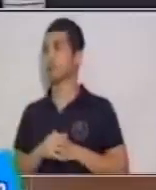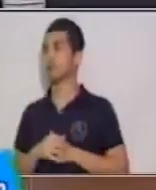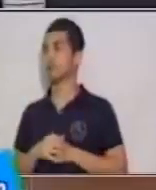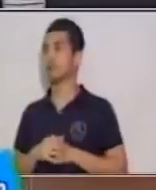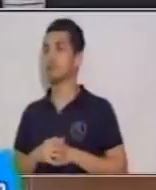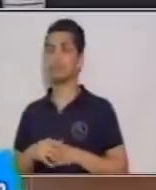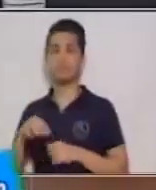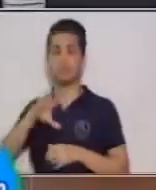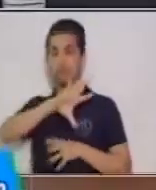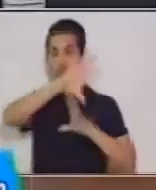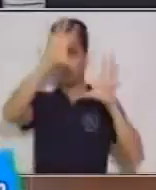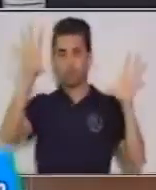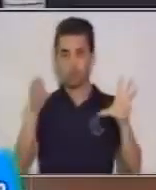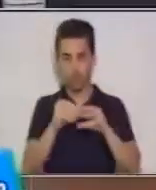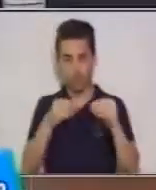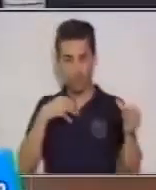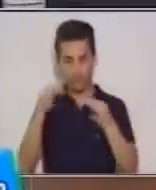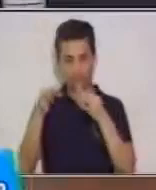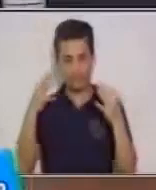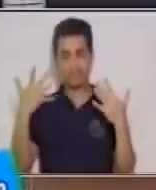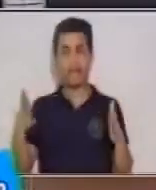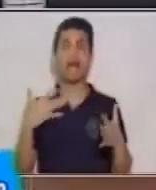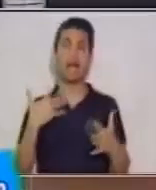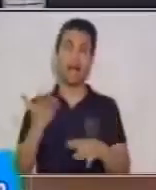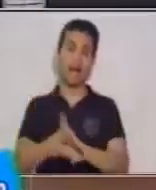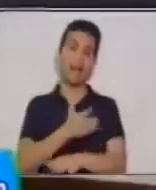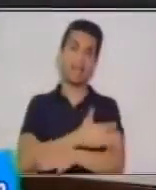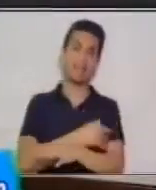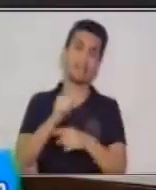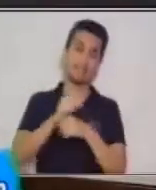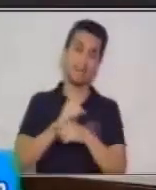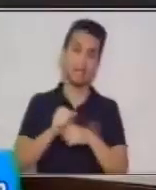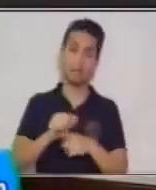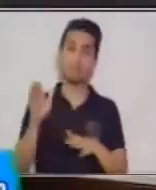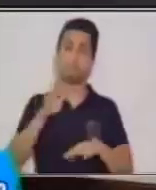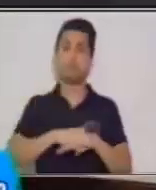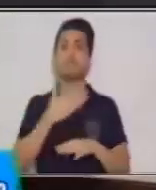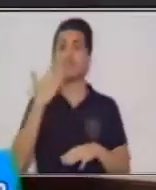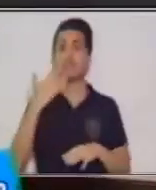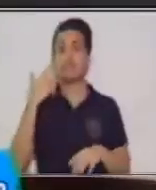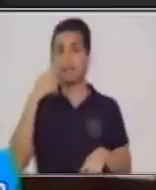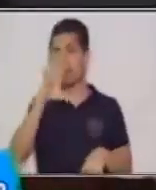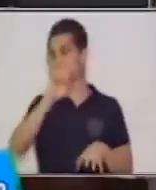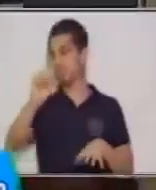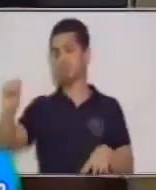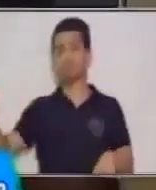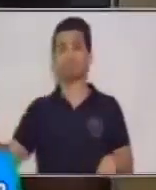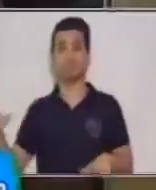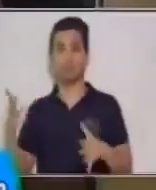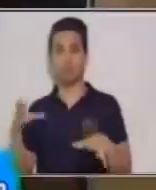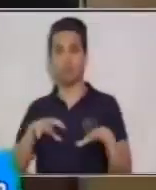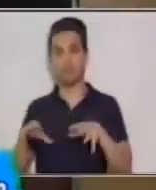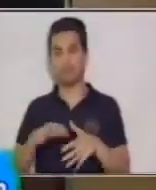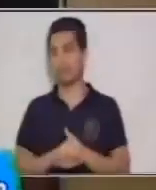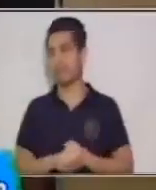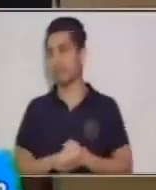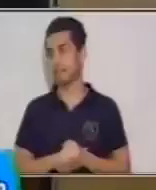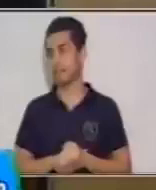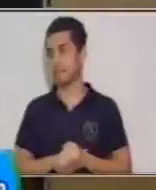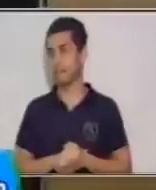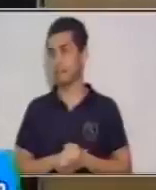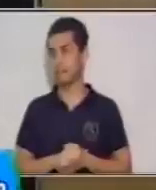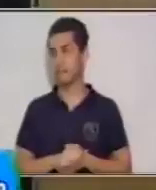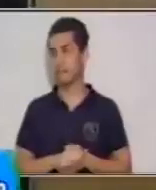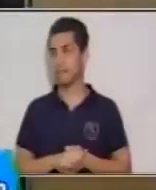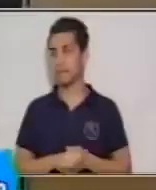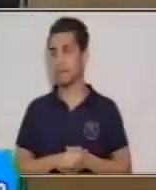que esto ya lo hemos vivido y es más fácil hacer distintas actividades.